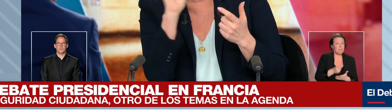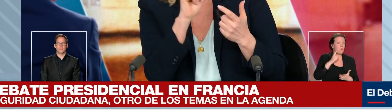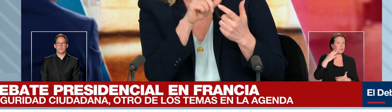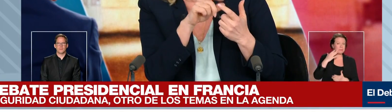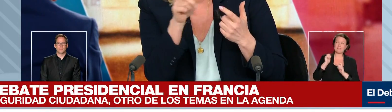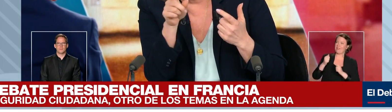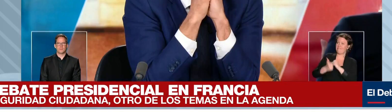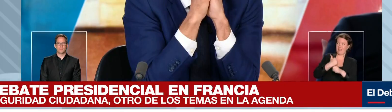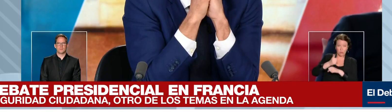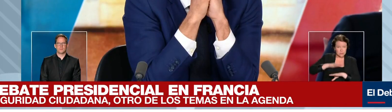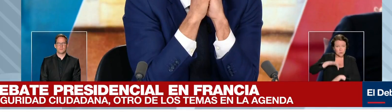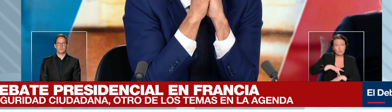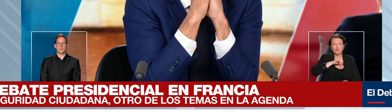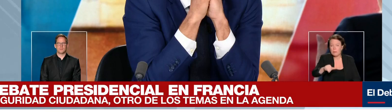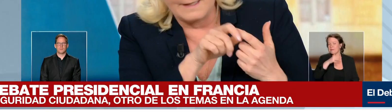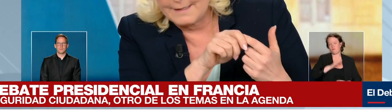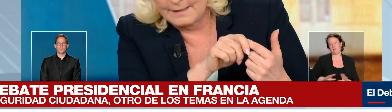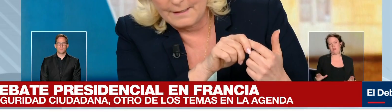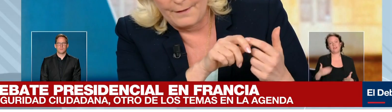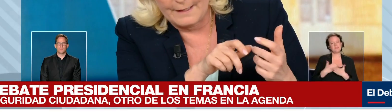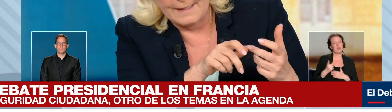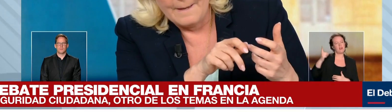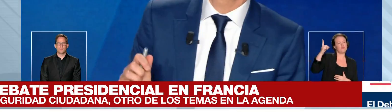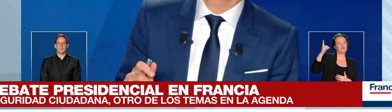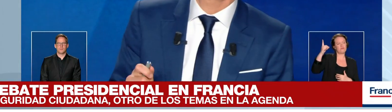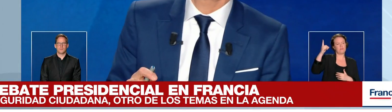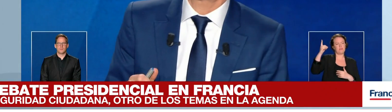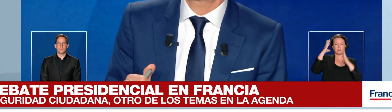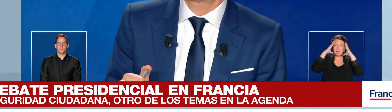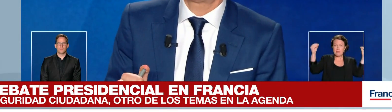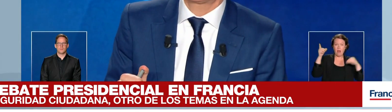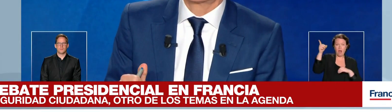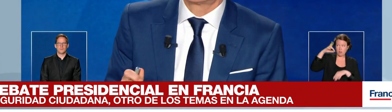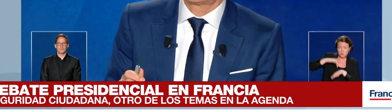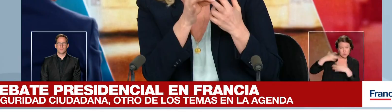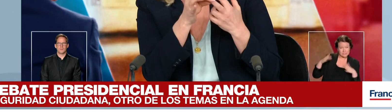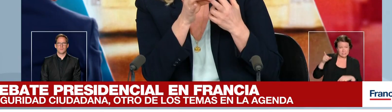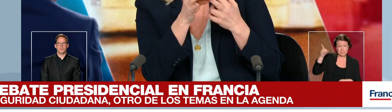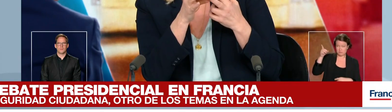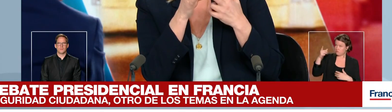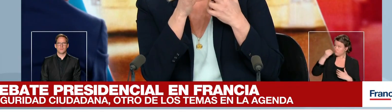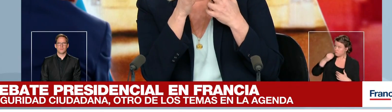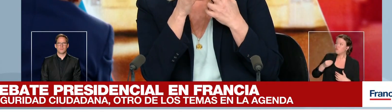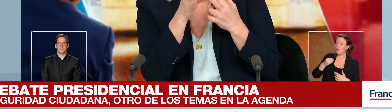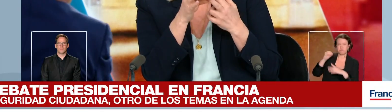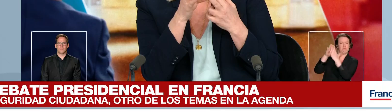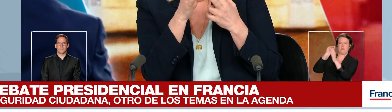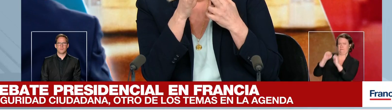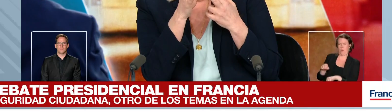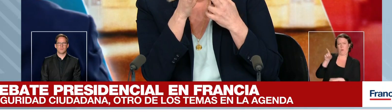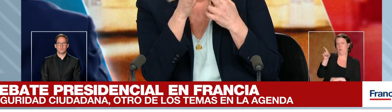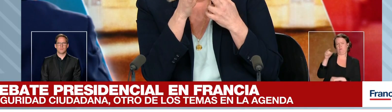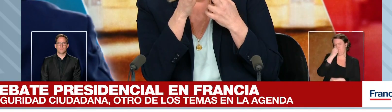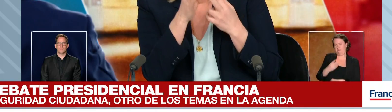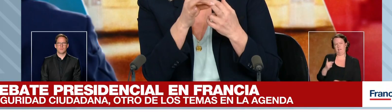año que no se cumple. Los Países Bajos me dan la razón, porque eso es lo que hacen ellos y es muy eficaz. Pienso que hay